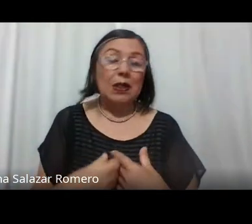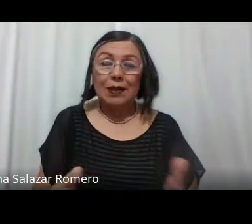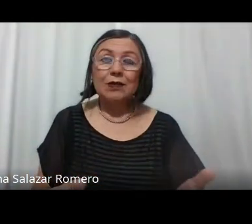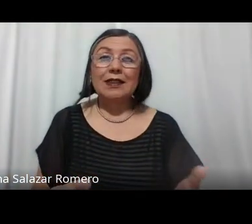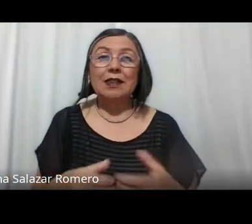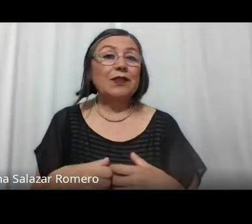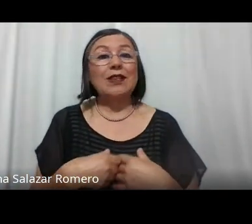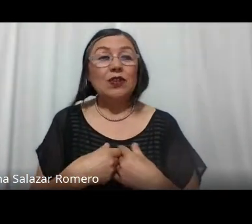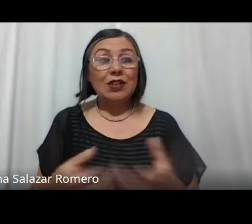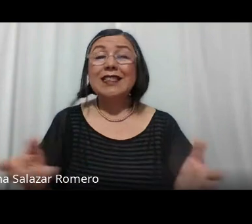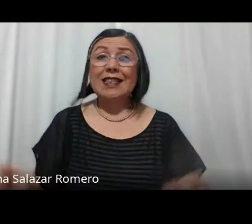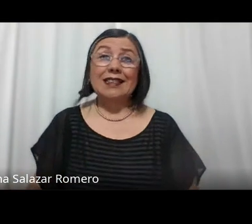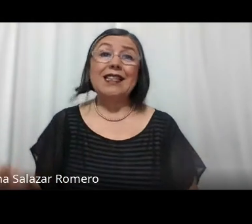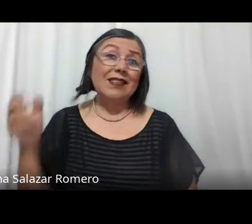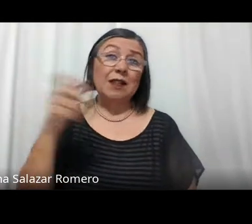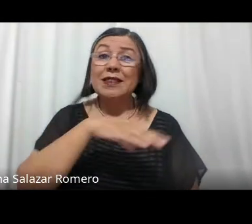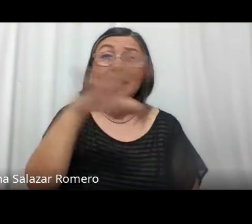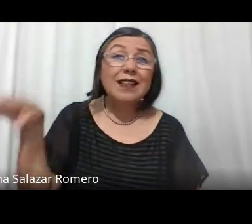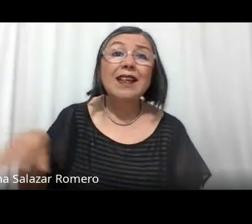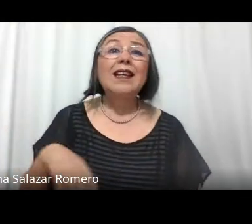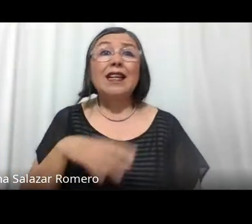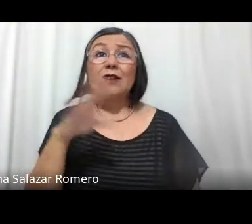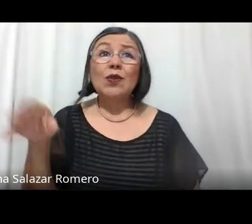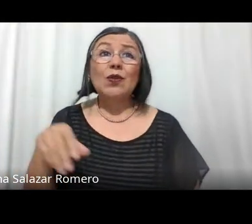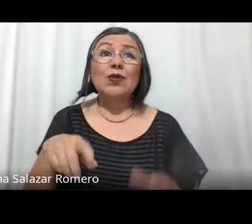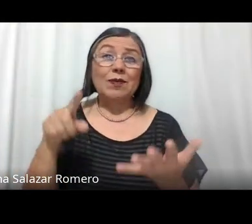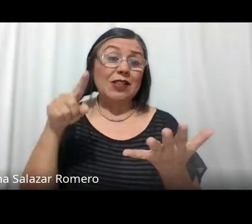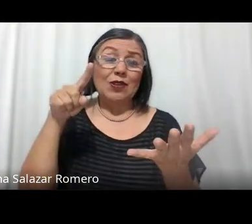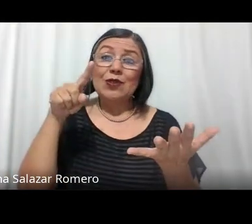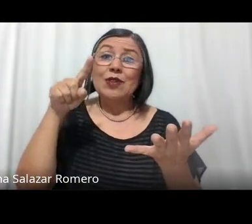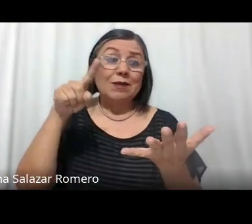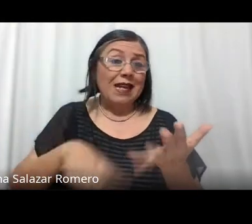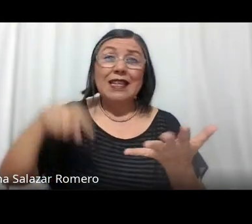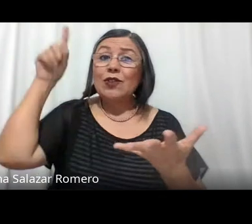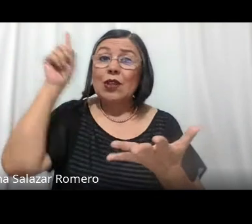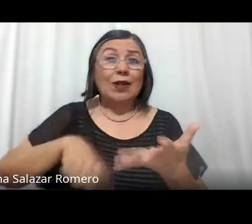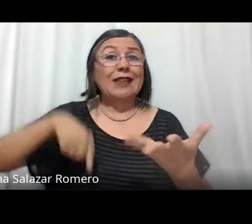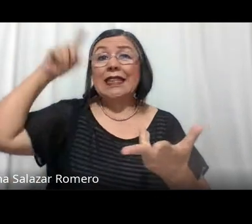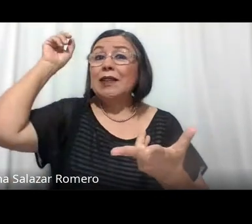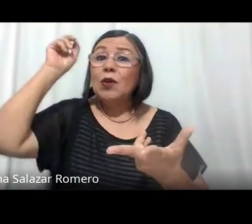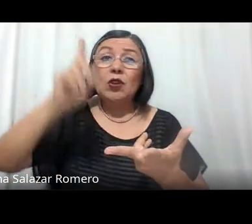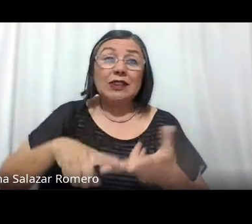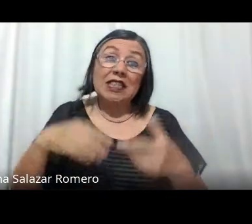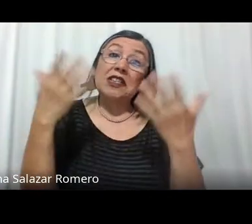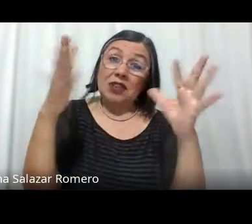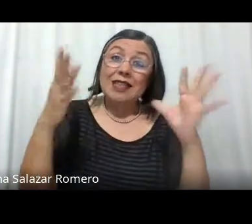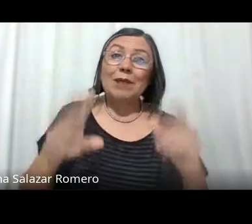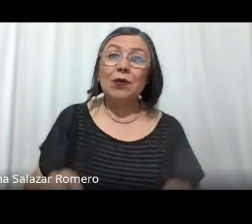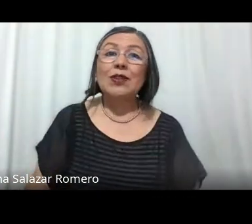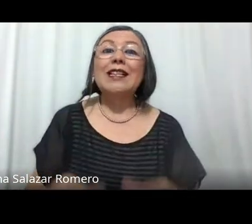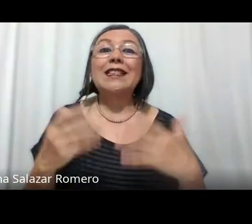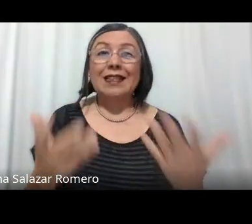es la lengua natural de las personas sordas y esta debe estar presente en todos los servicios médicos, educativos, y yo